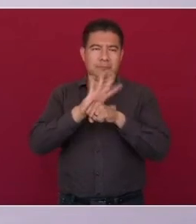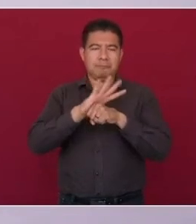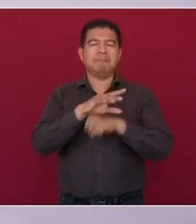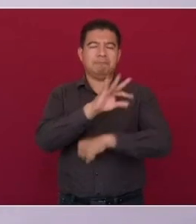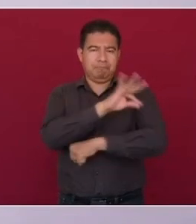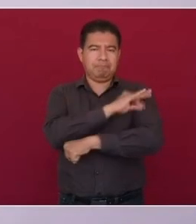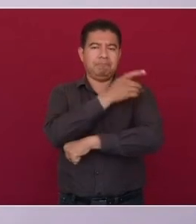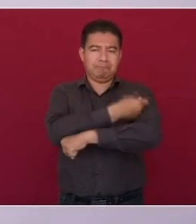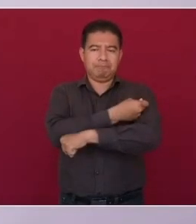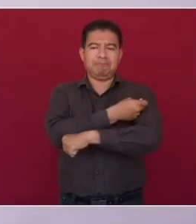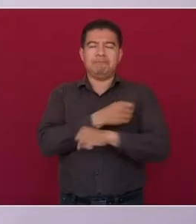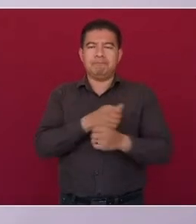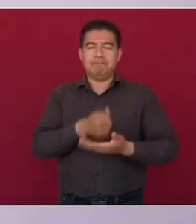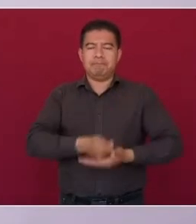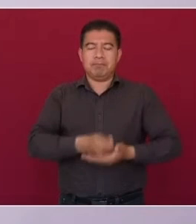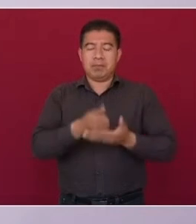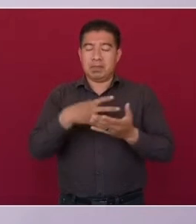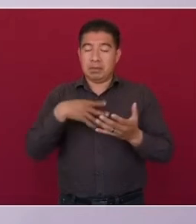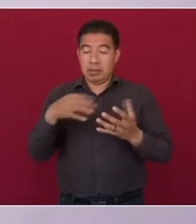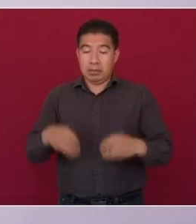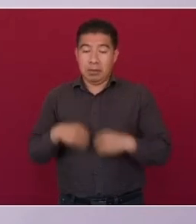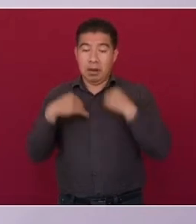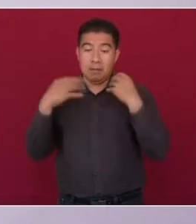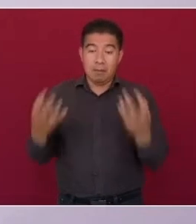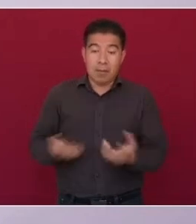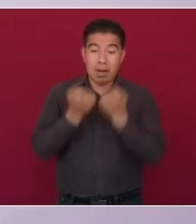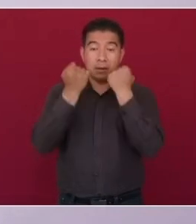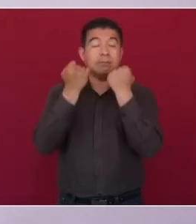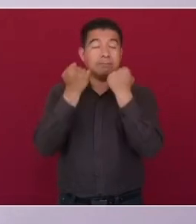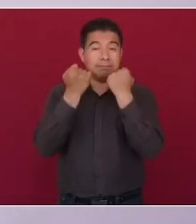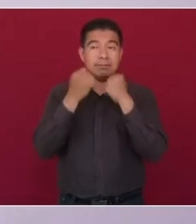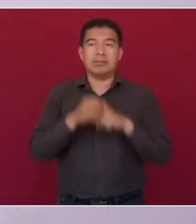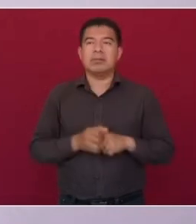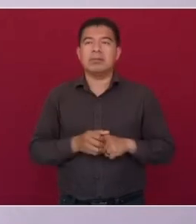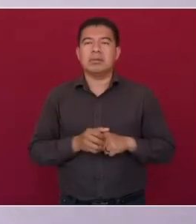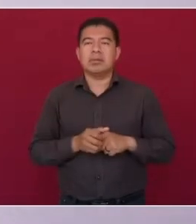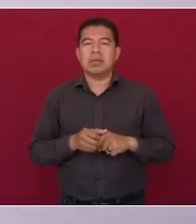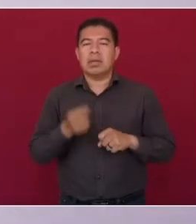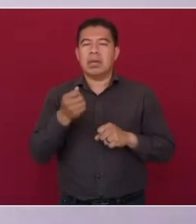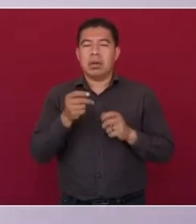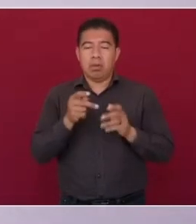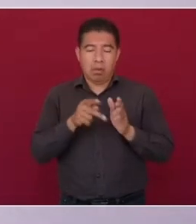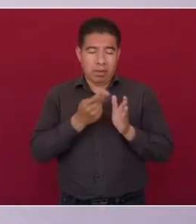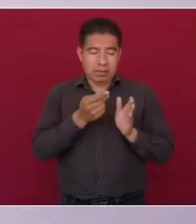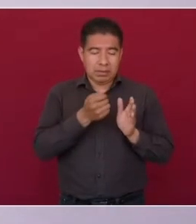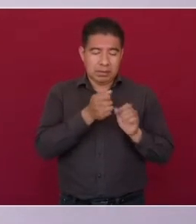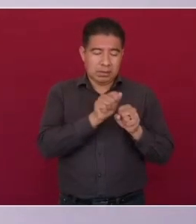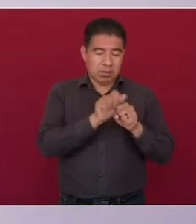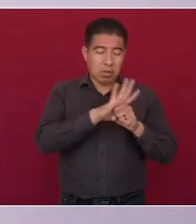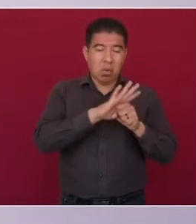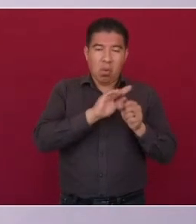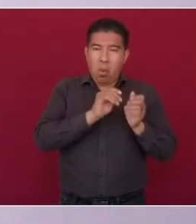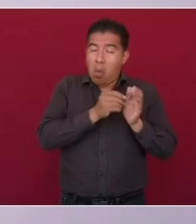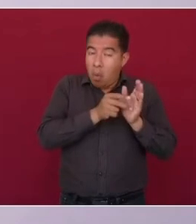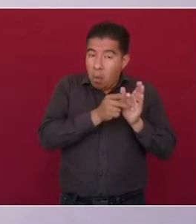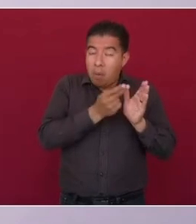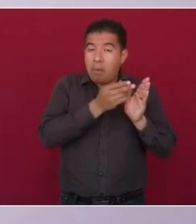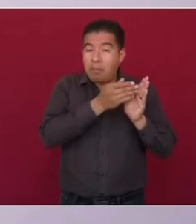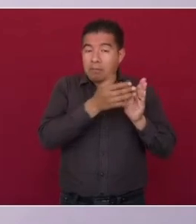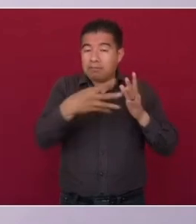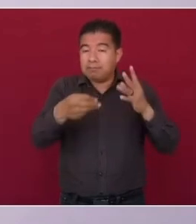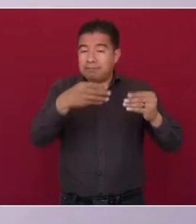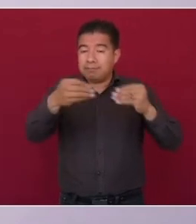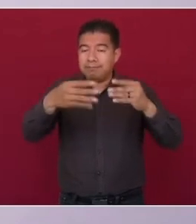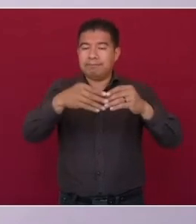Y ahora, cuando la pandemia rebrota sin su gravedad original y sin dañar tanto como